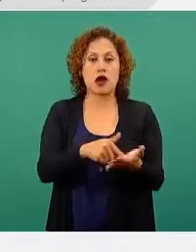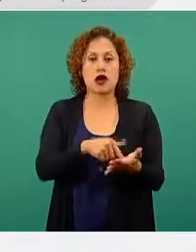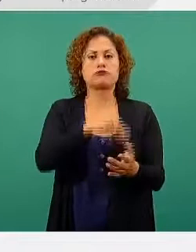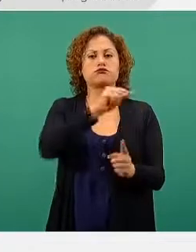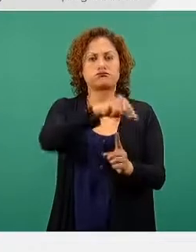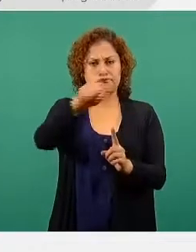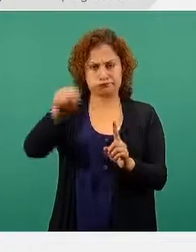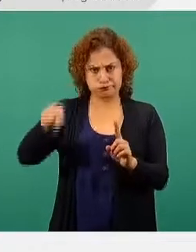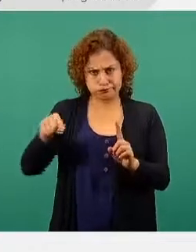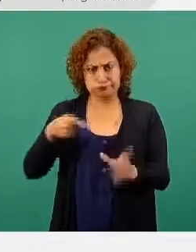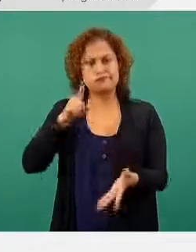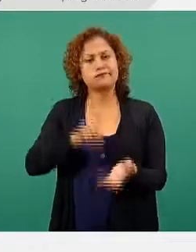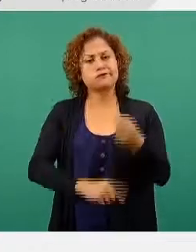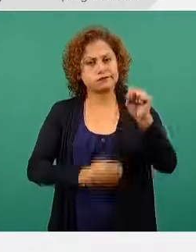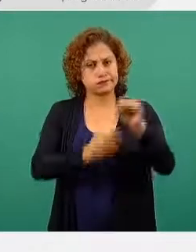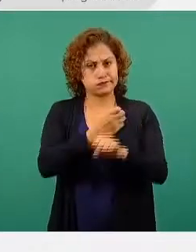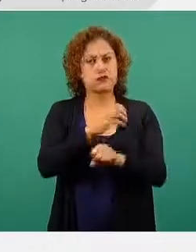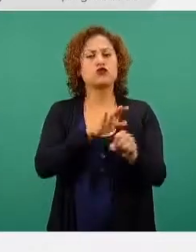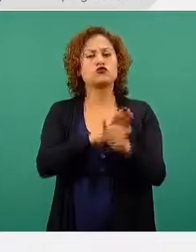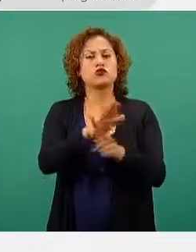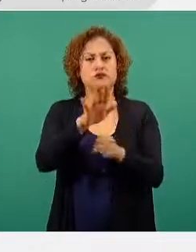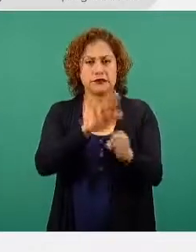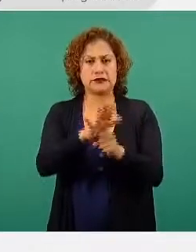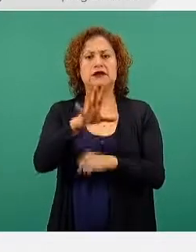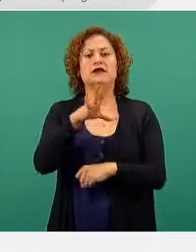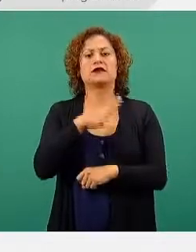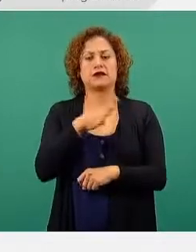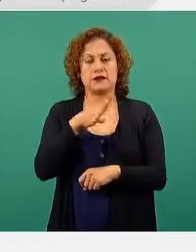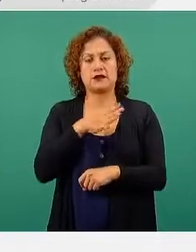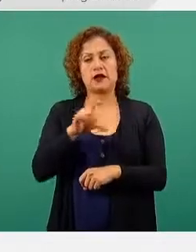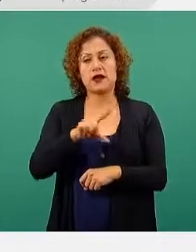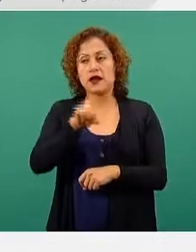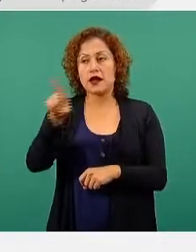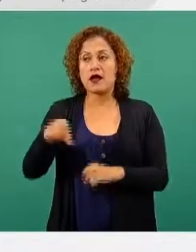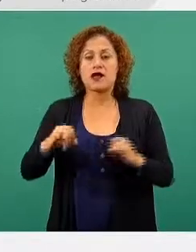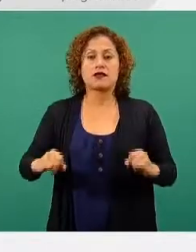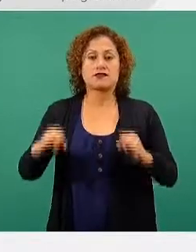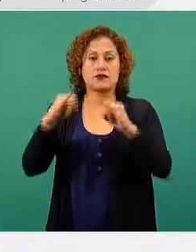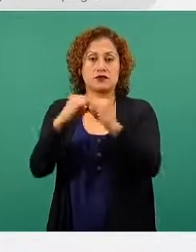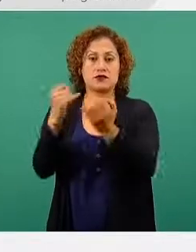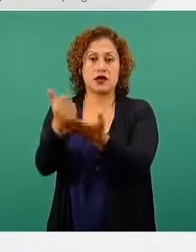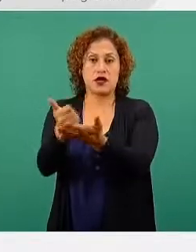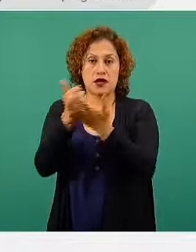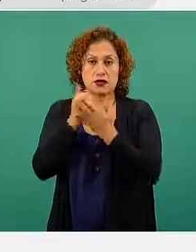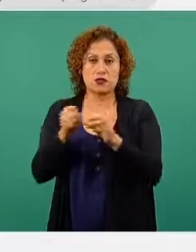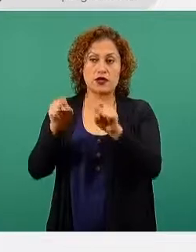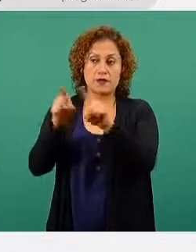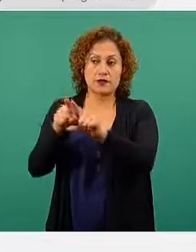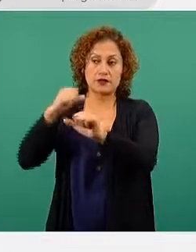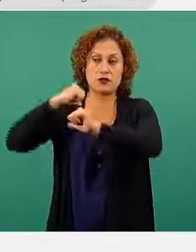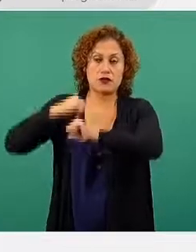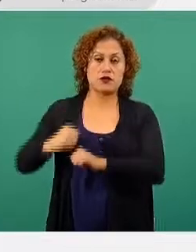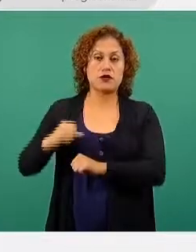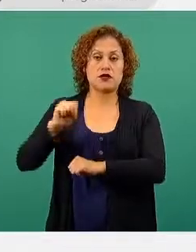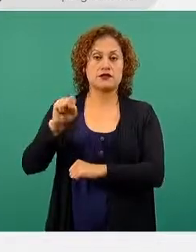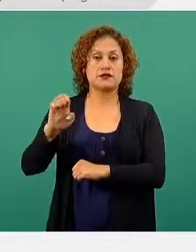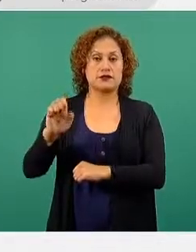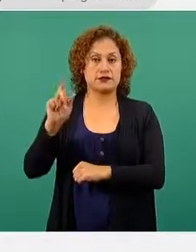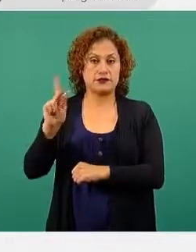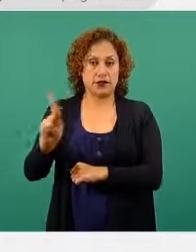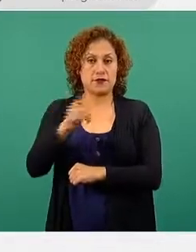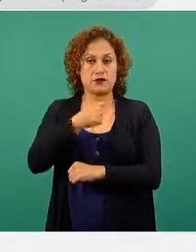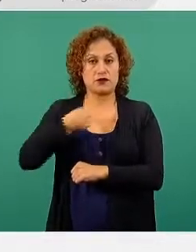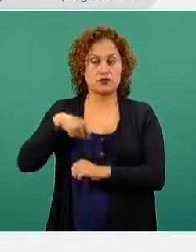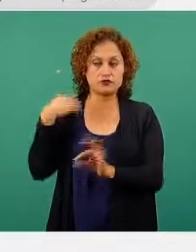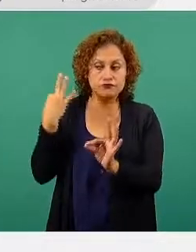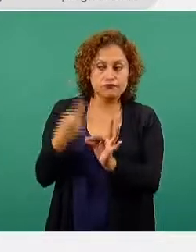con la ayuda, desde luego, de las distintas instituciones coordinadas por la Secretaría de Educación Pública, es que logramos que